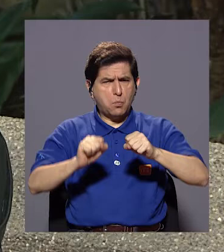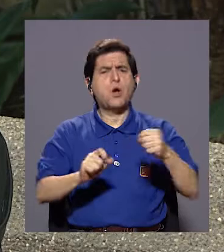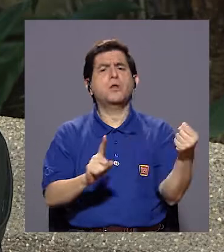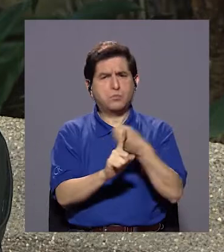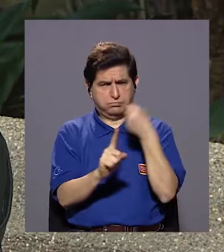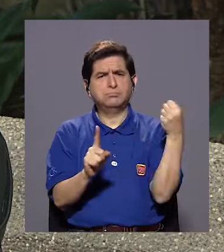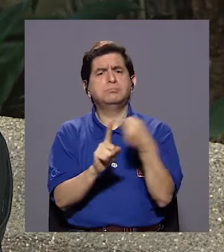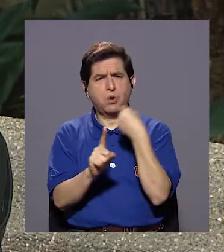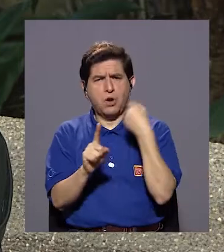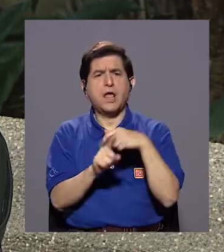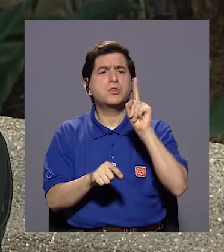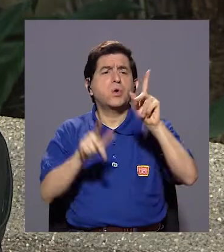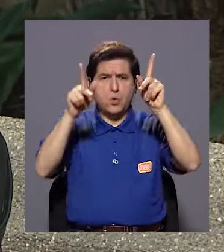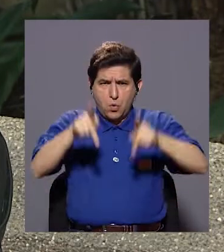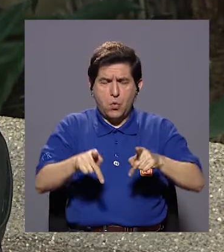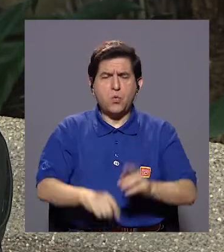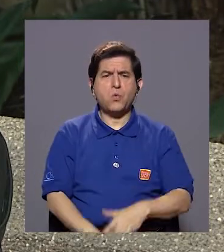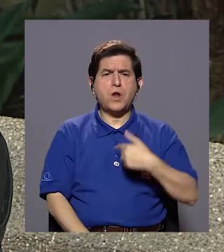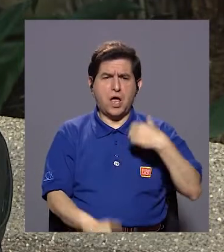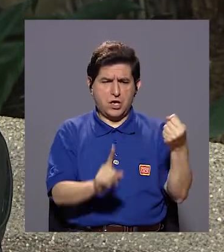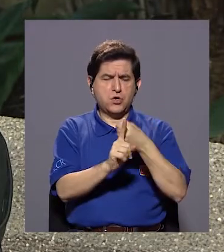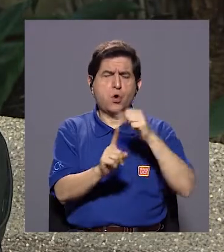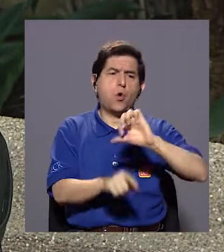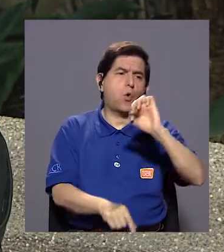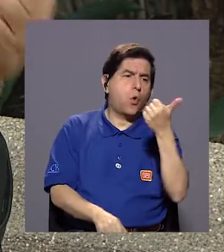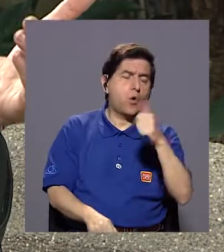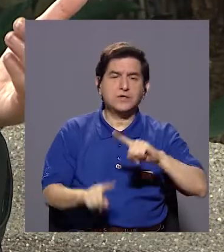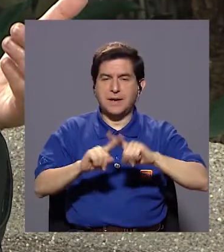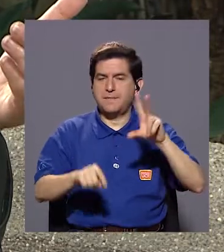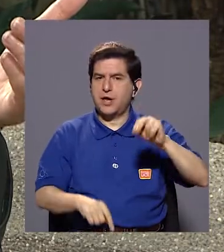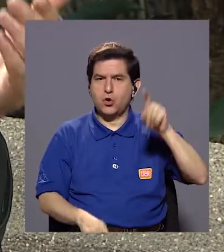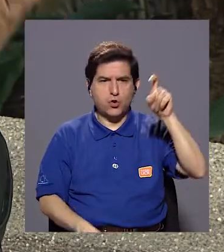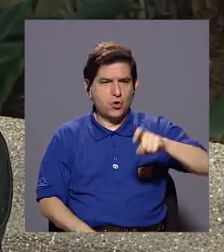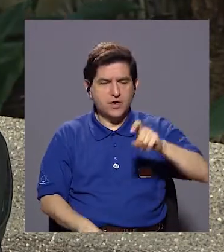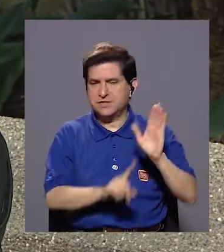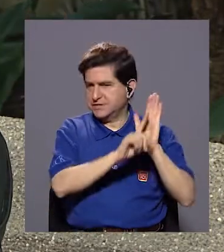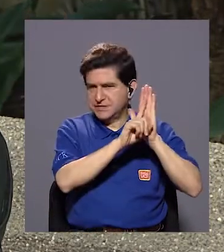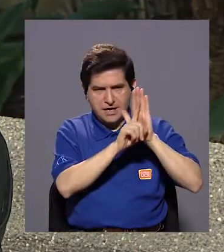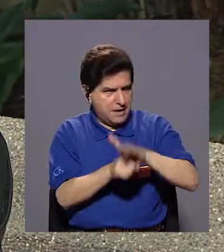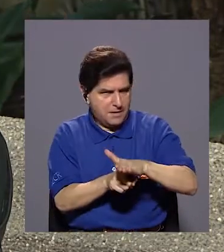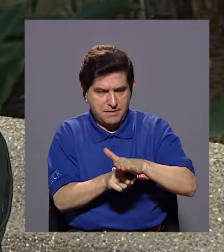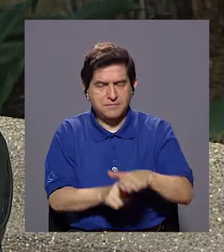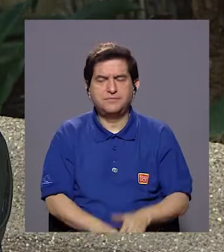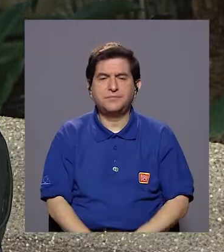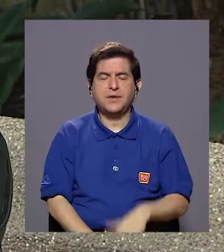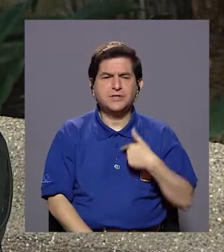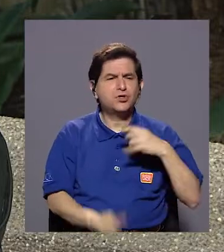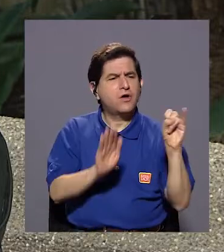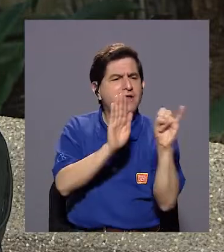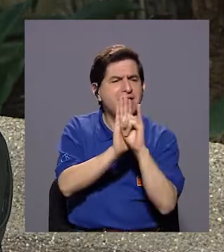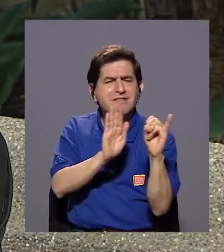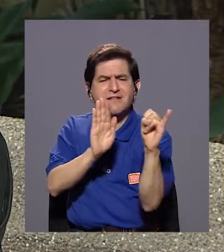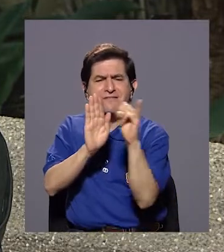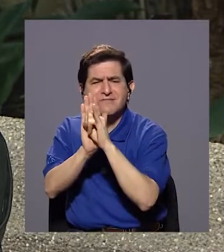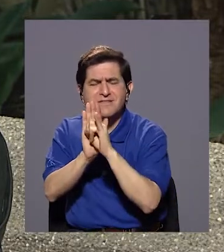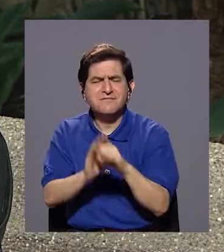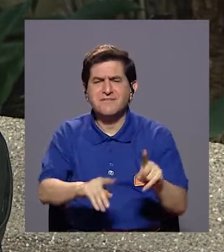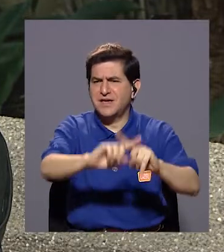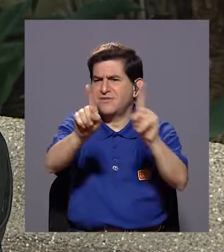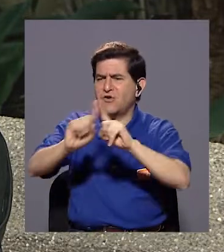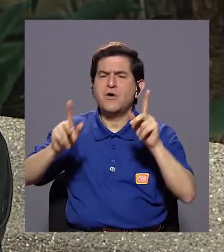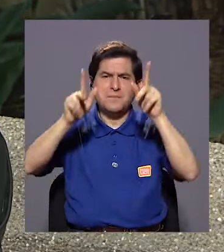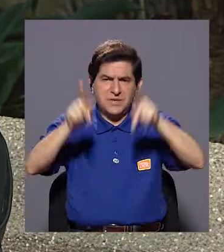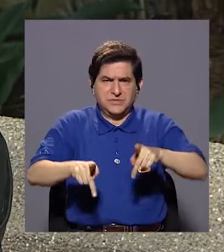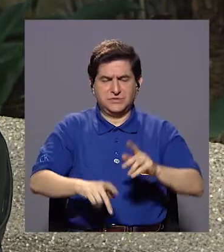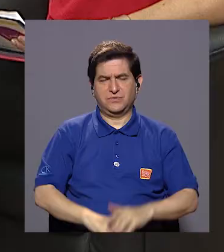ser violenta con una persona y puedo ser violenta con otra, pero no necesariamente estoy haciendo bullying porque identifico a